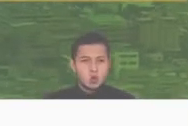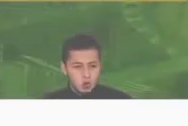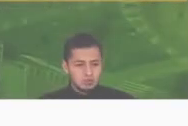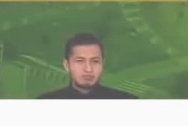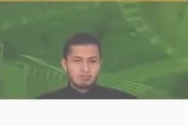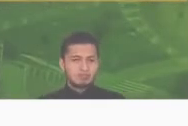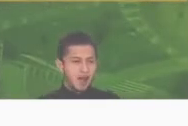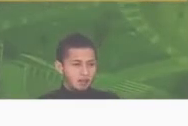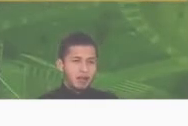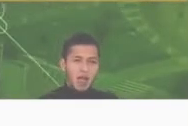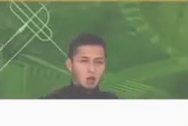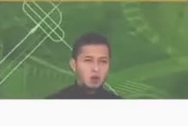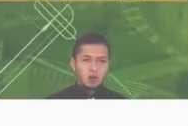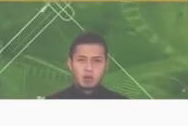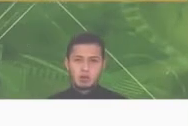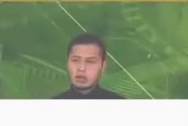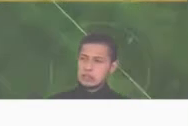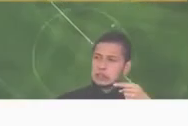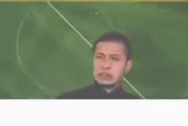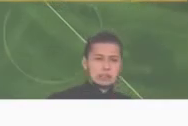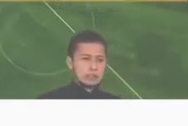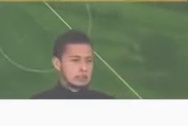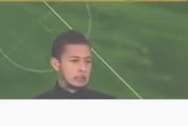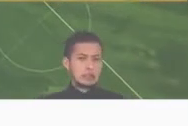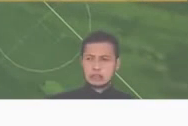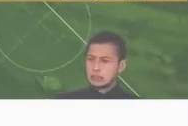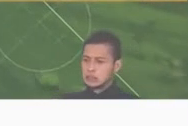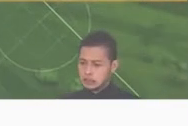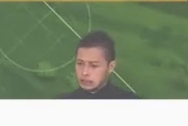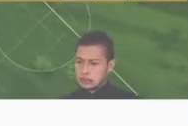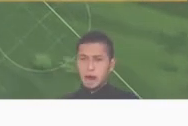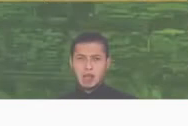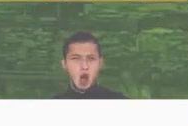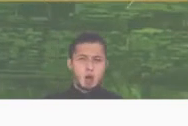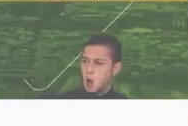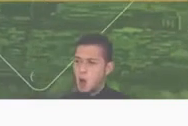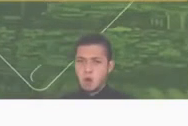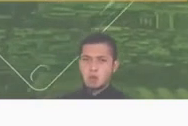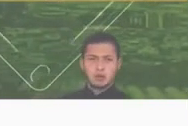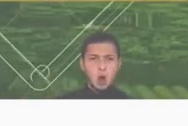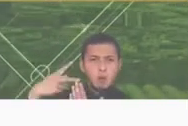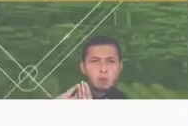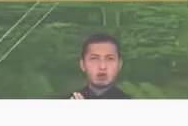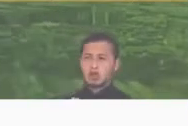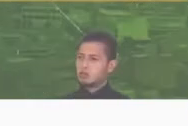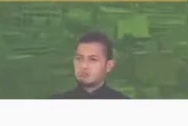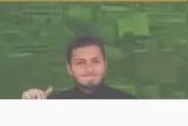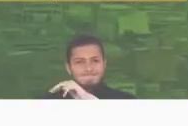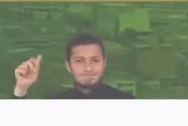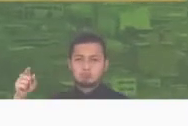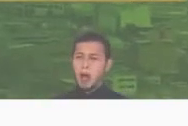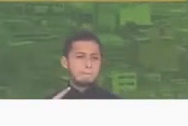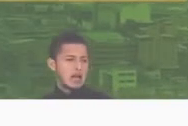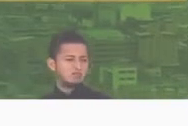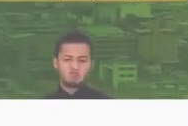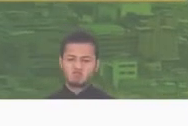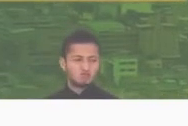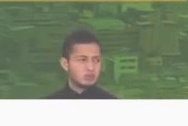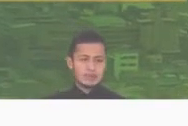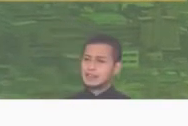claro posible. En la medida en la que sea claro, es útil, primero.